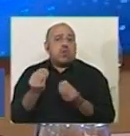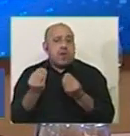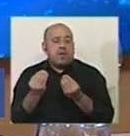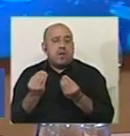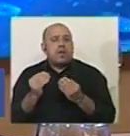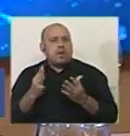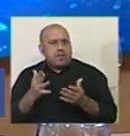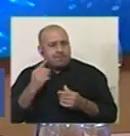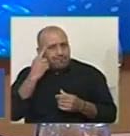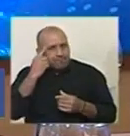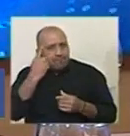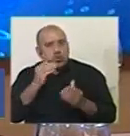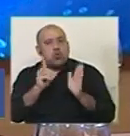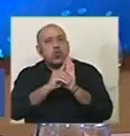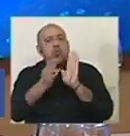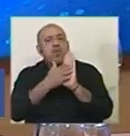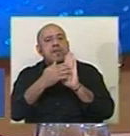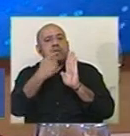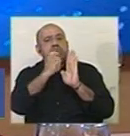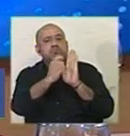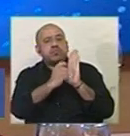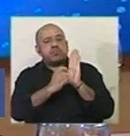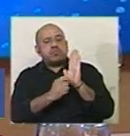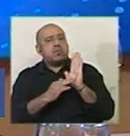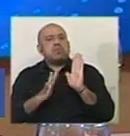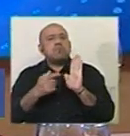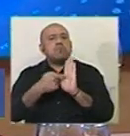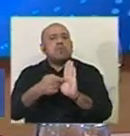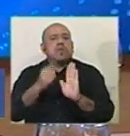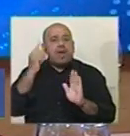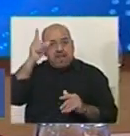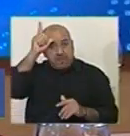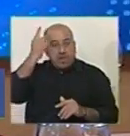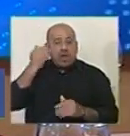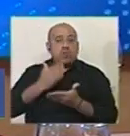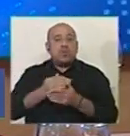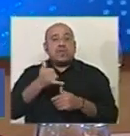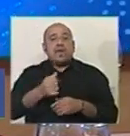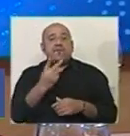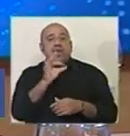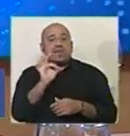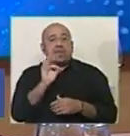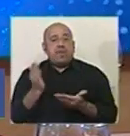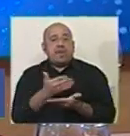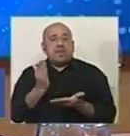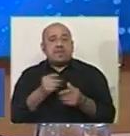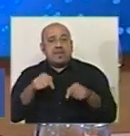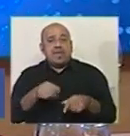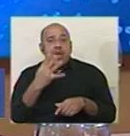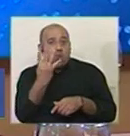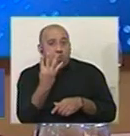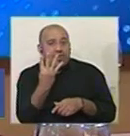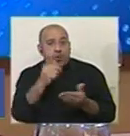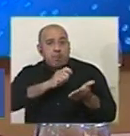Que es el documento. Uh-huh. El de Hamburgo, que fue el G20 anterior en Alemania, tenía 20 páginas. Este tiene 4. Es decir, les